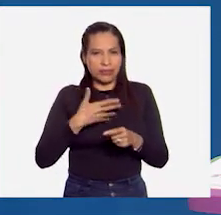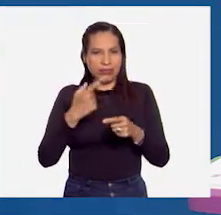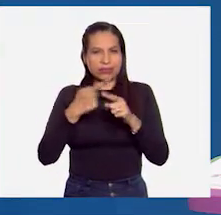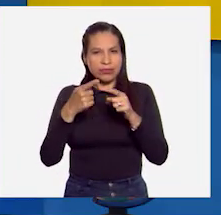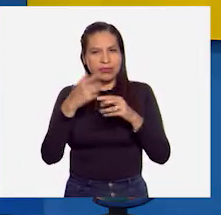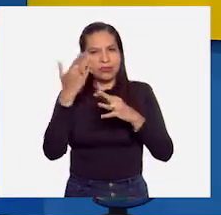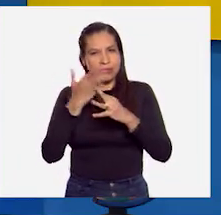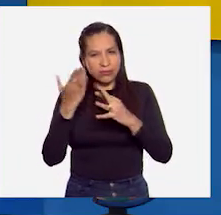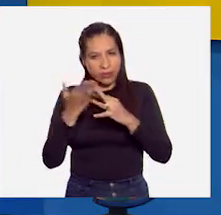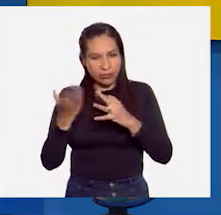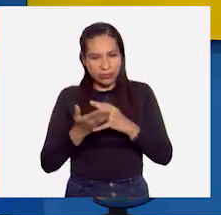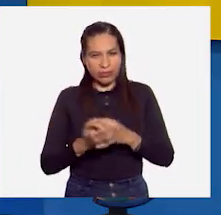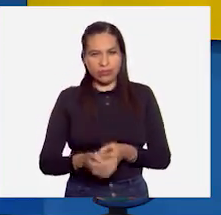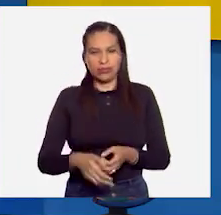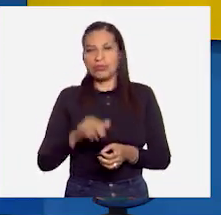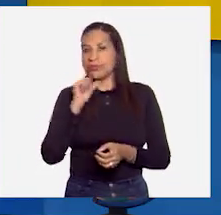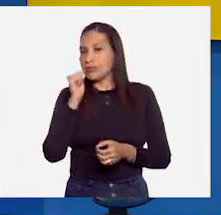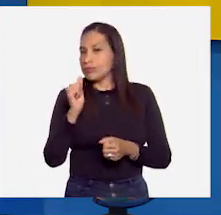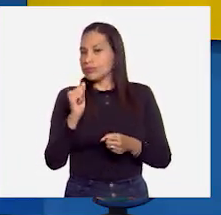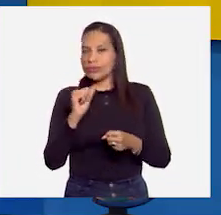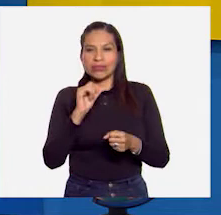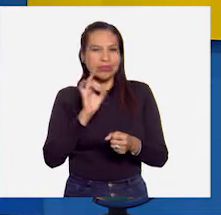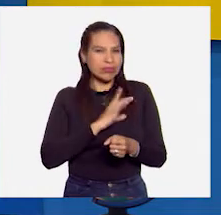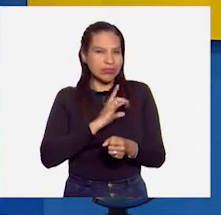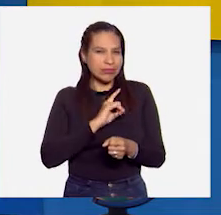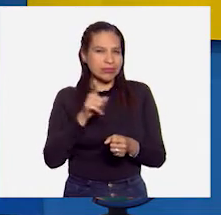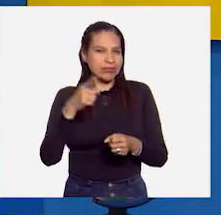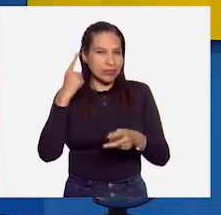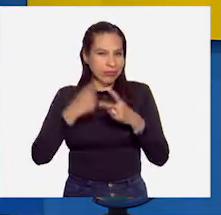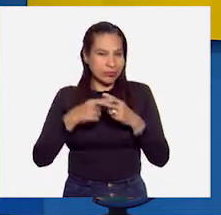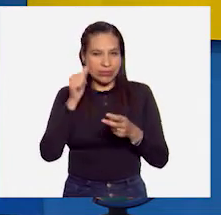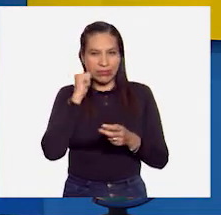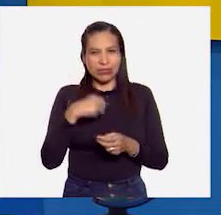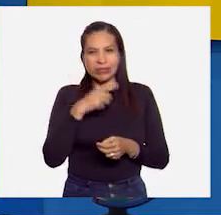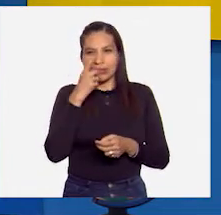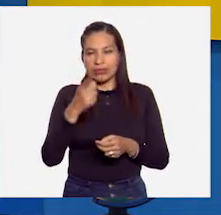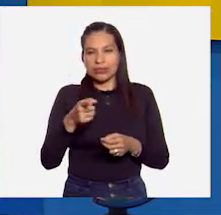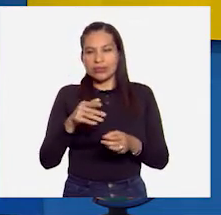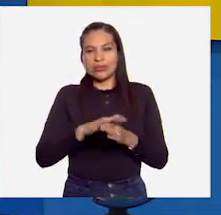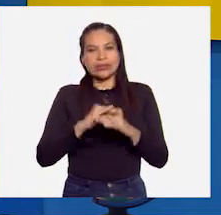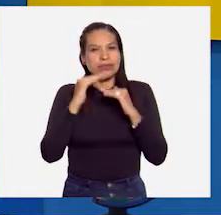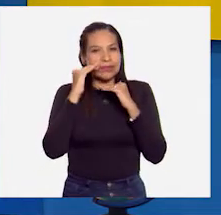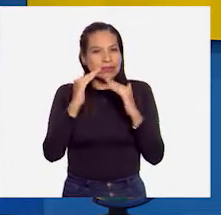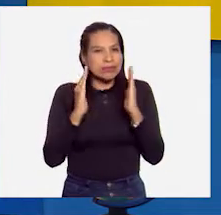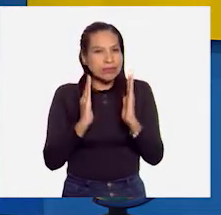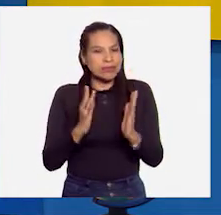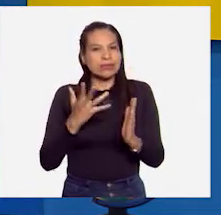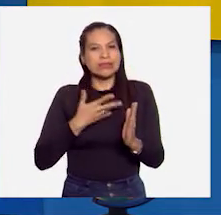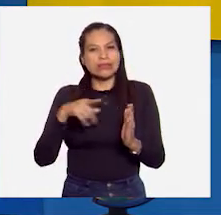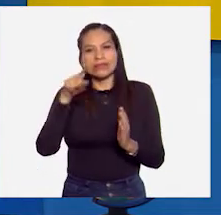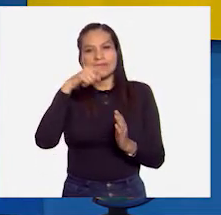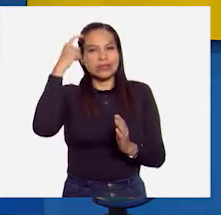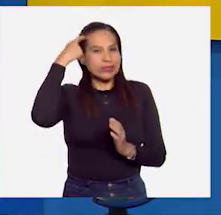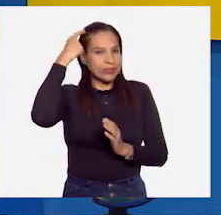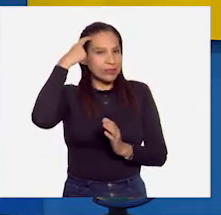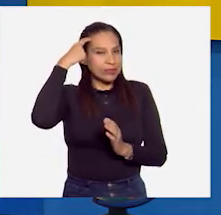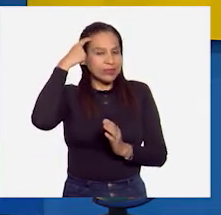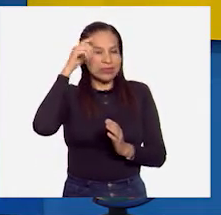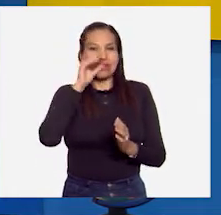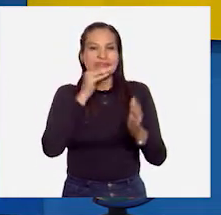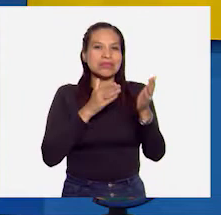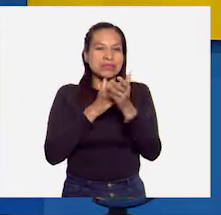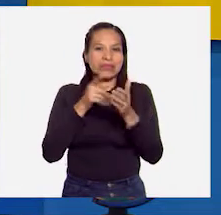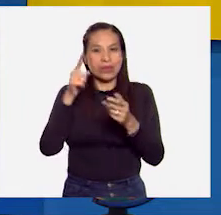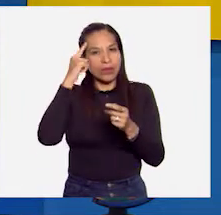fracciones. Ni a las matemáticas. Siempre les diré que los límites están en nuestro cerebro. Y